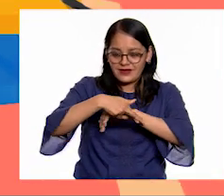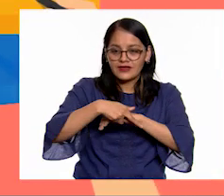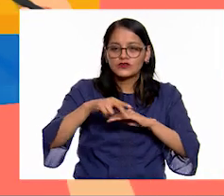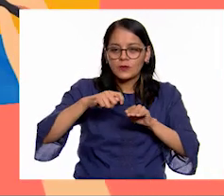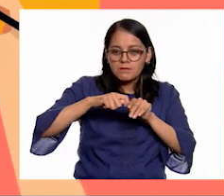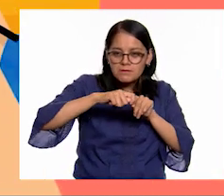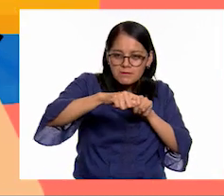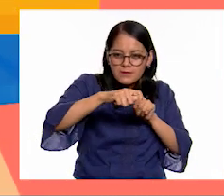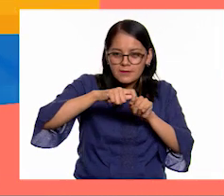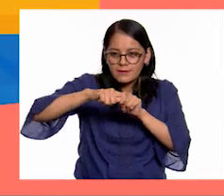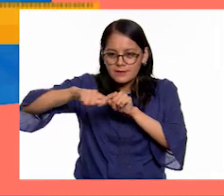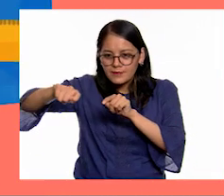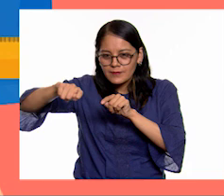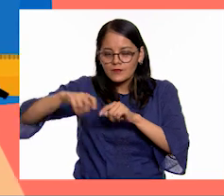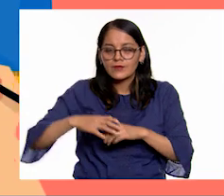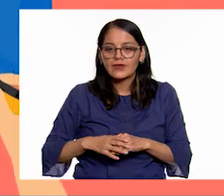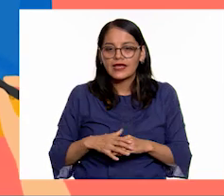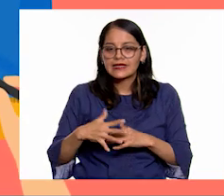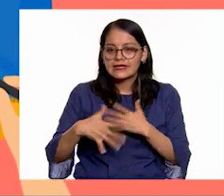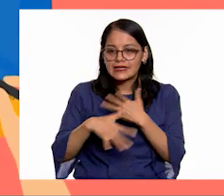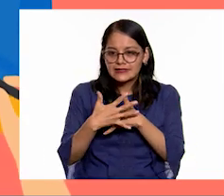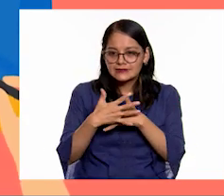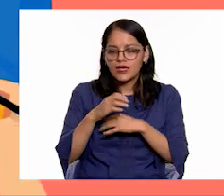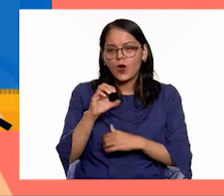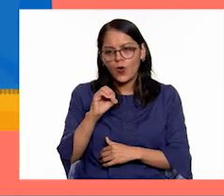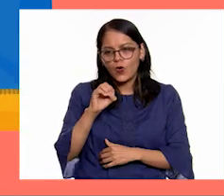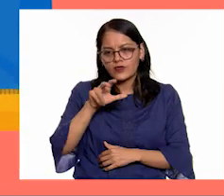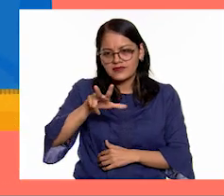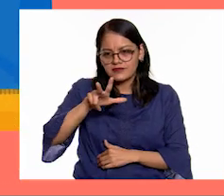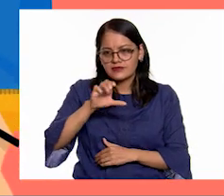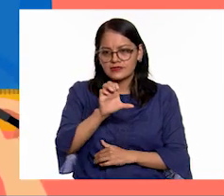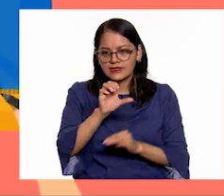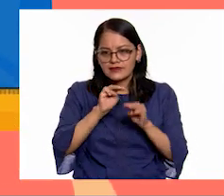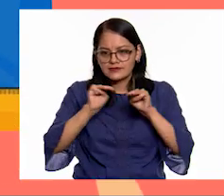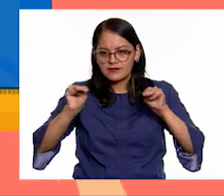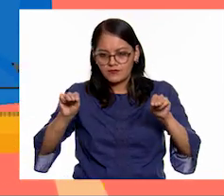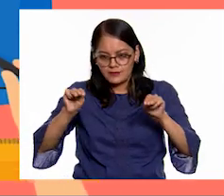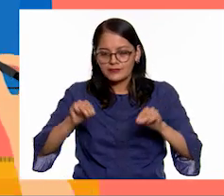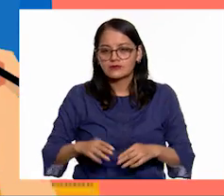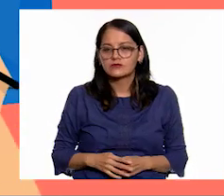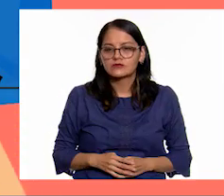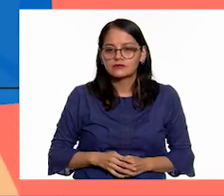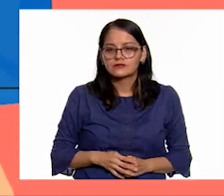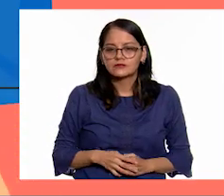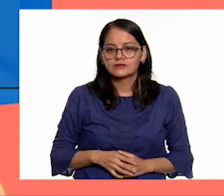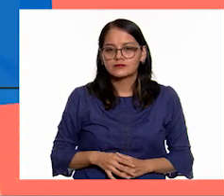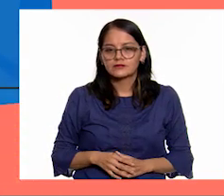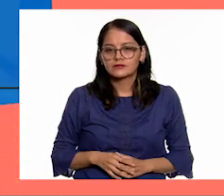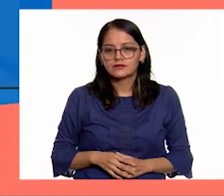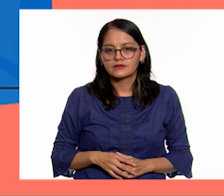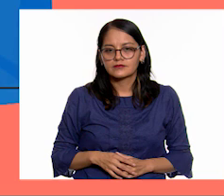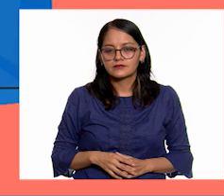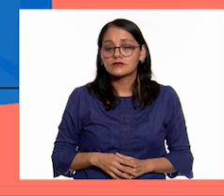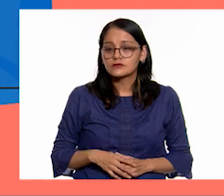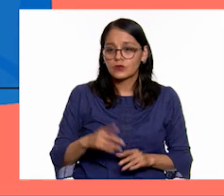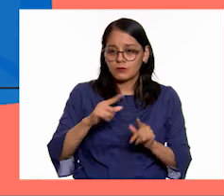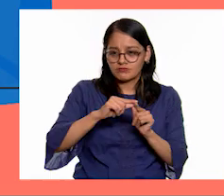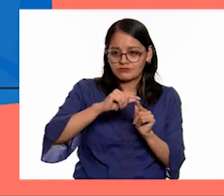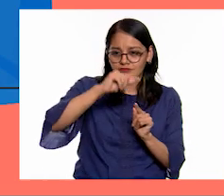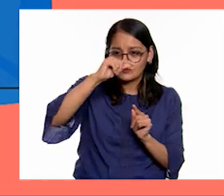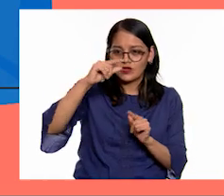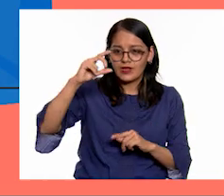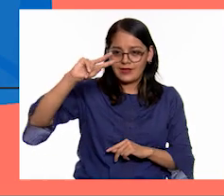el plumón o la pluma de 15 a 18 centímetros de largo de un lado, dejando un margen de